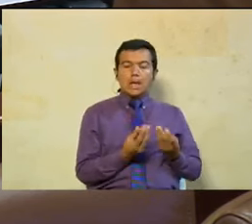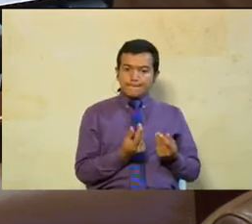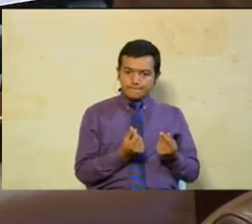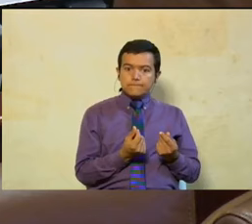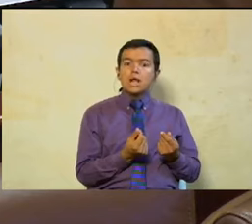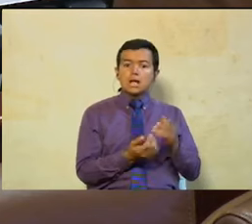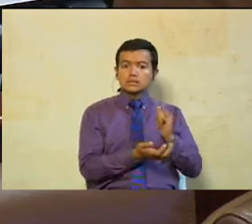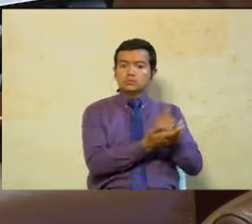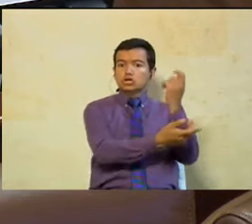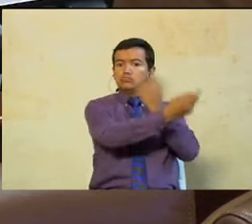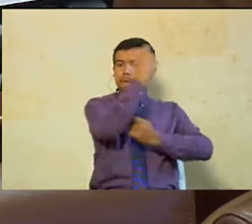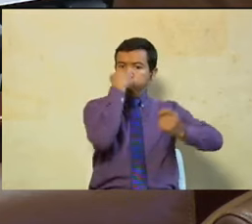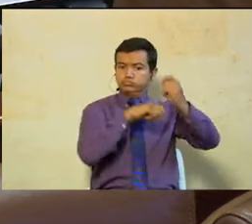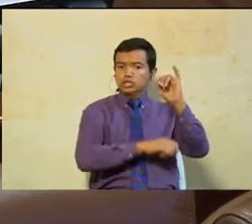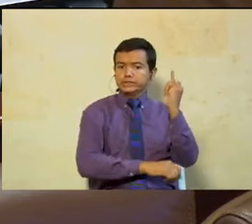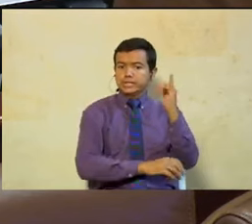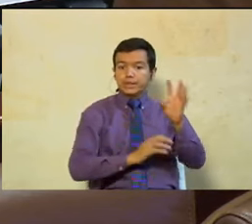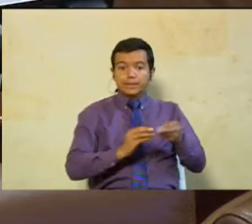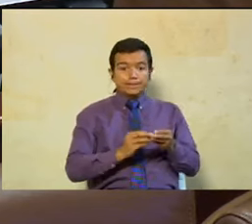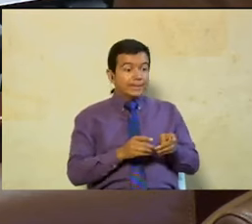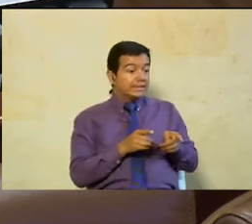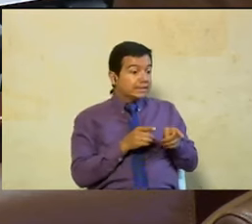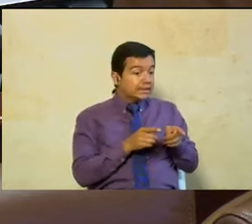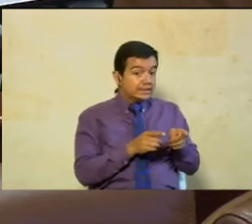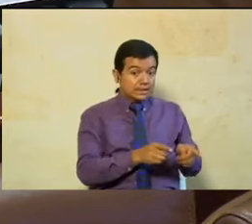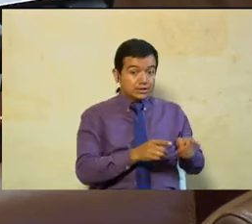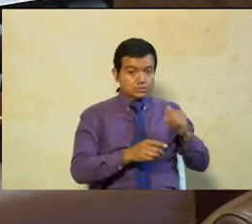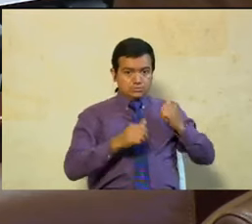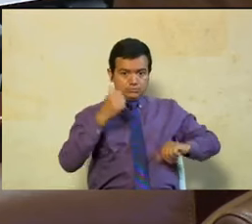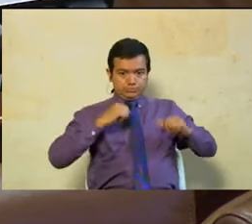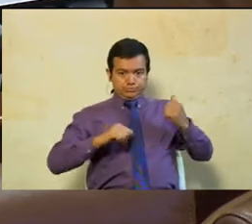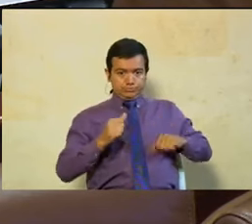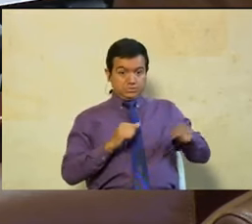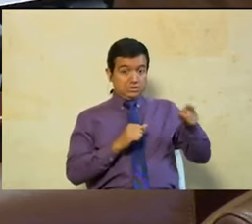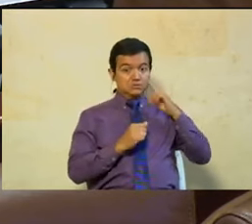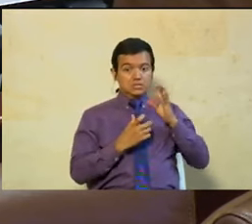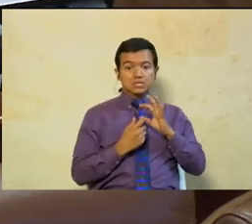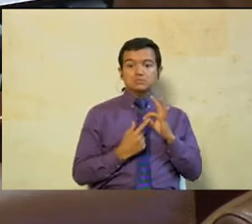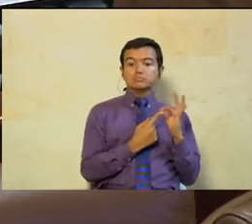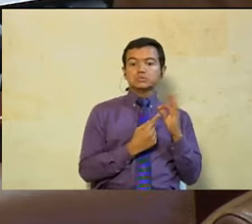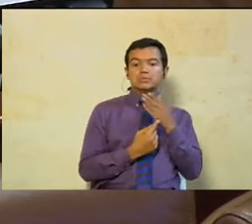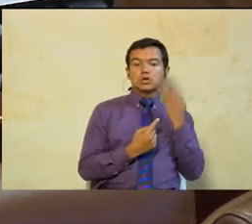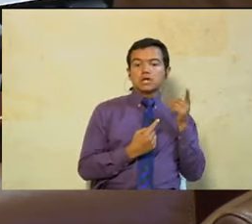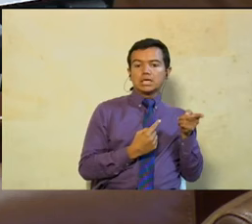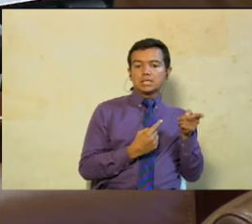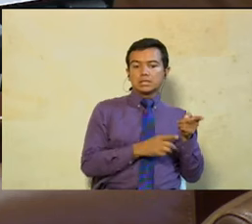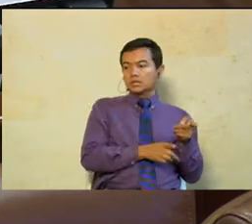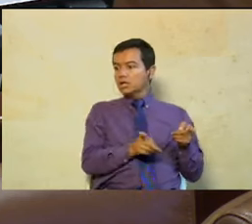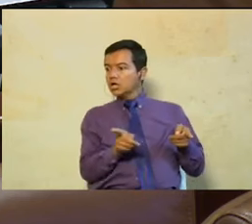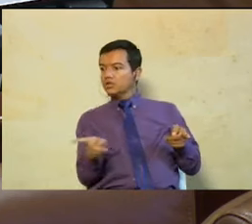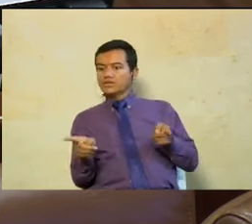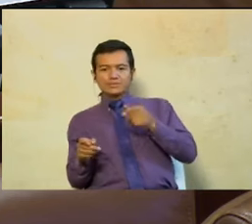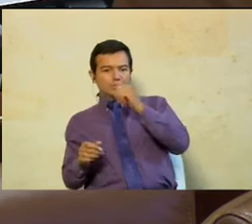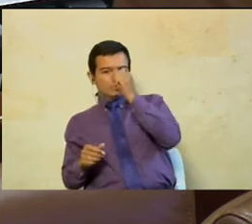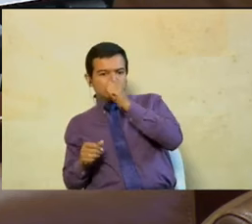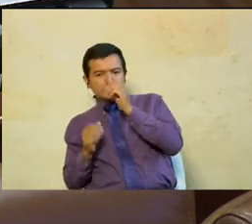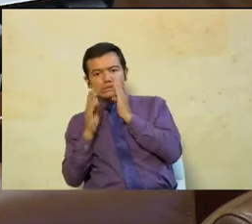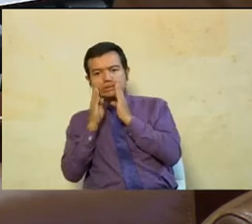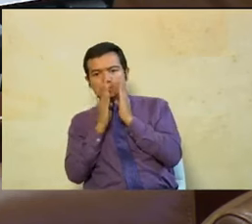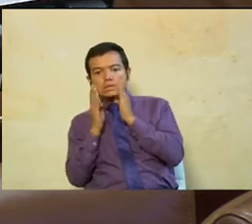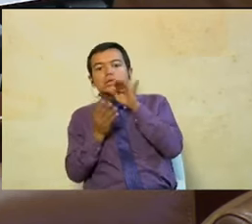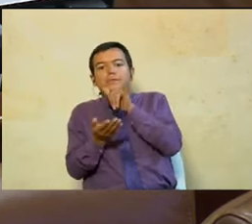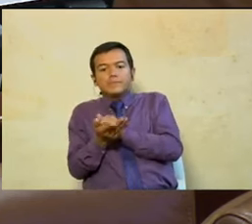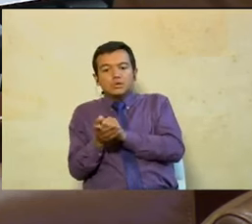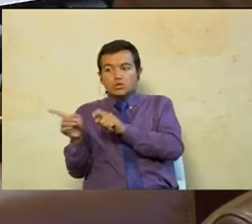dinero y tanto los cirujanos plásticos quieren tenerlo en exclusiv có los cirujanos estéticos especializados en otros